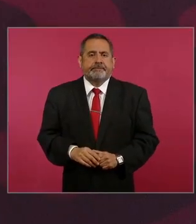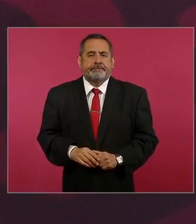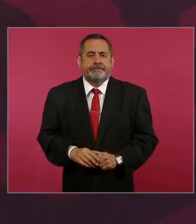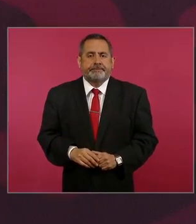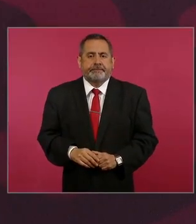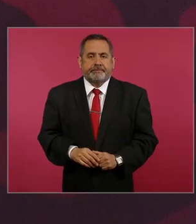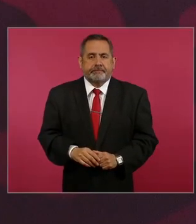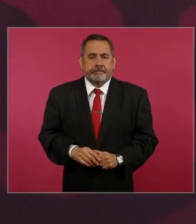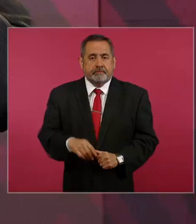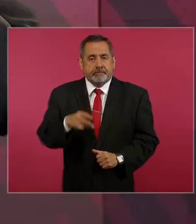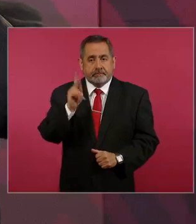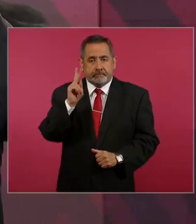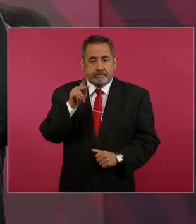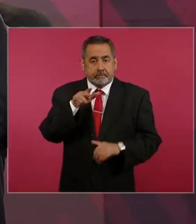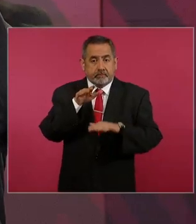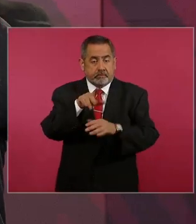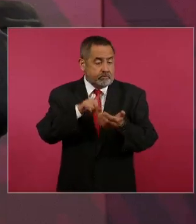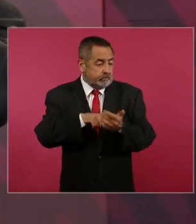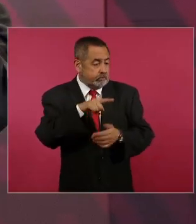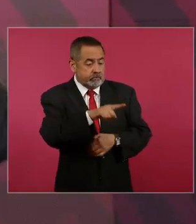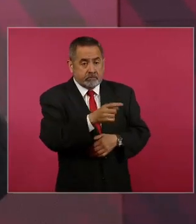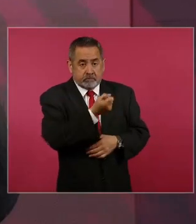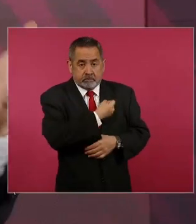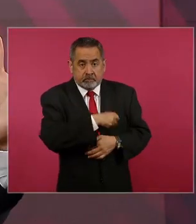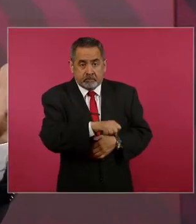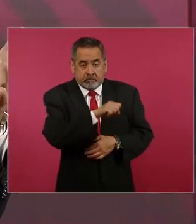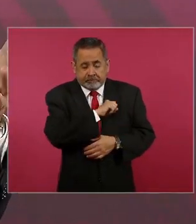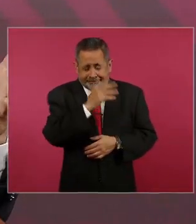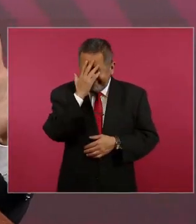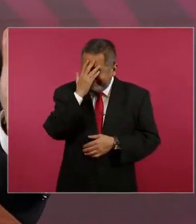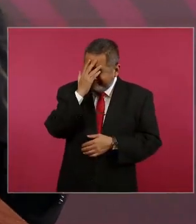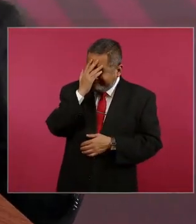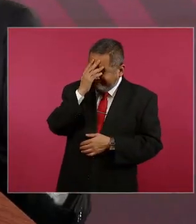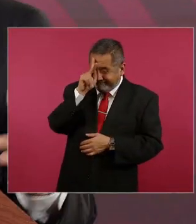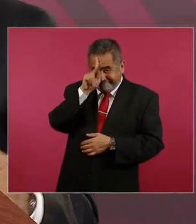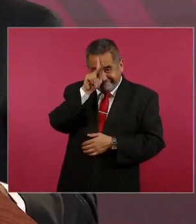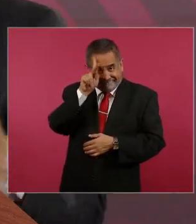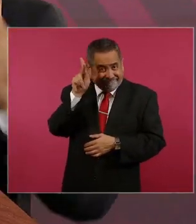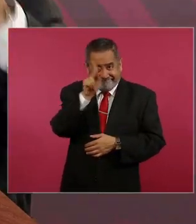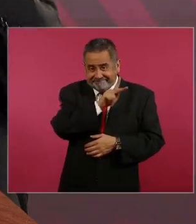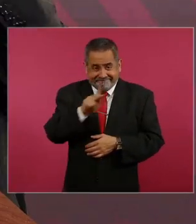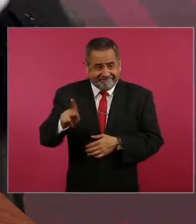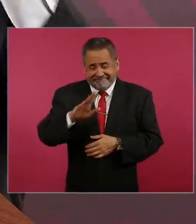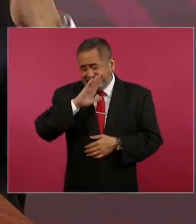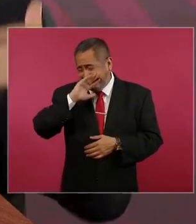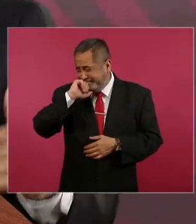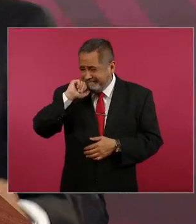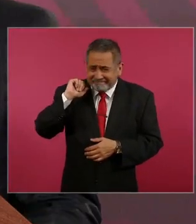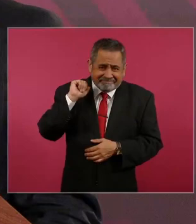en la salud ¿cómo nos costó? todavía